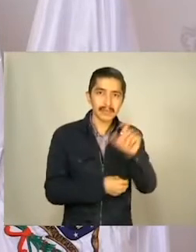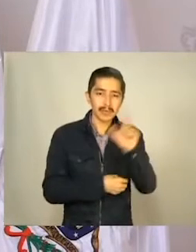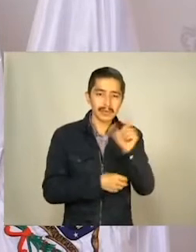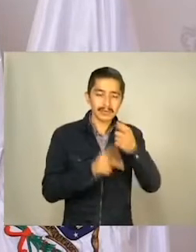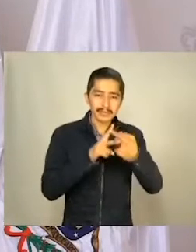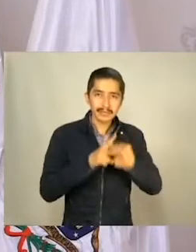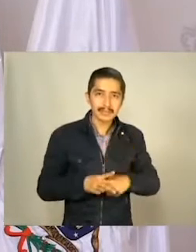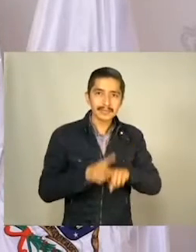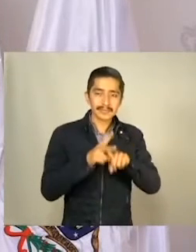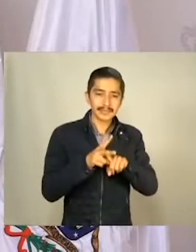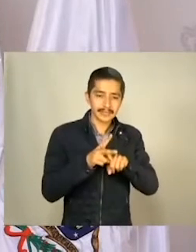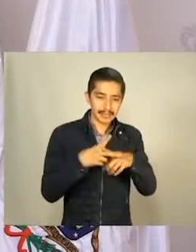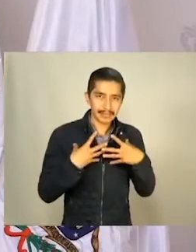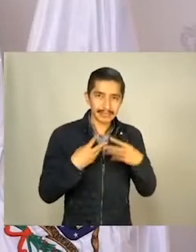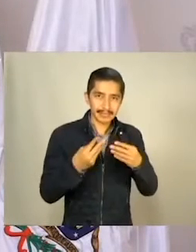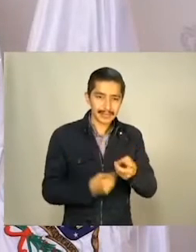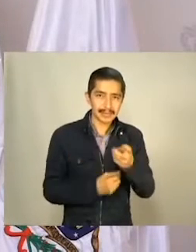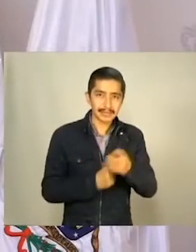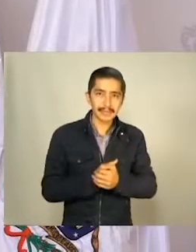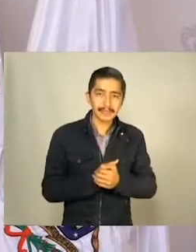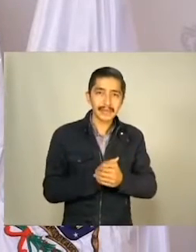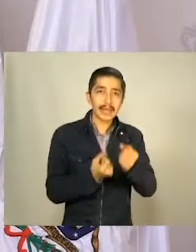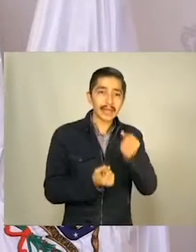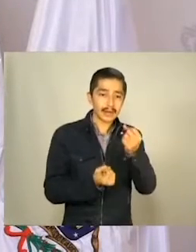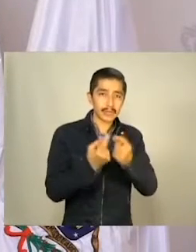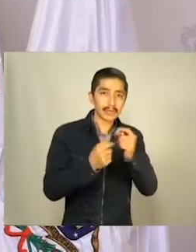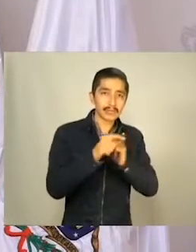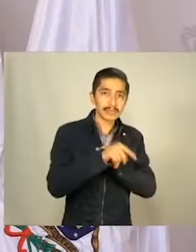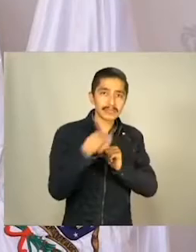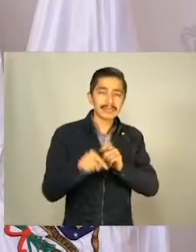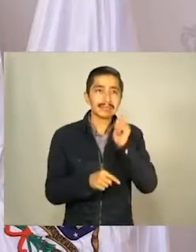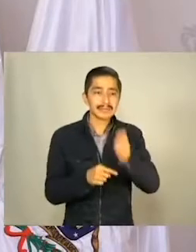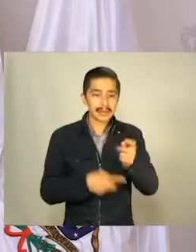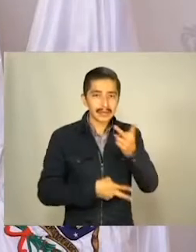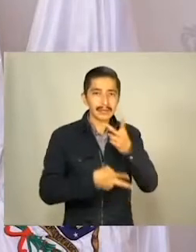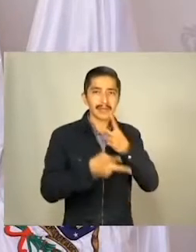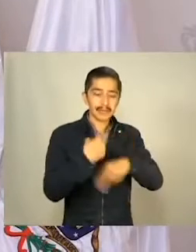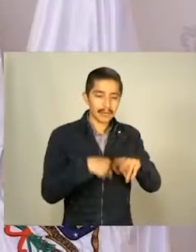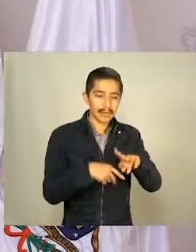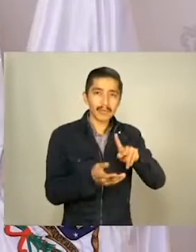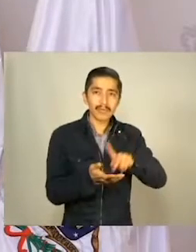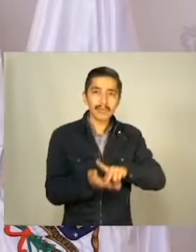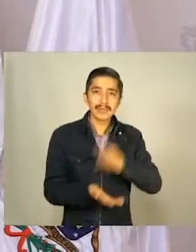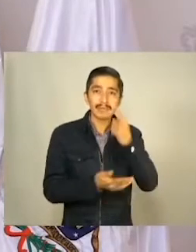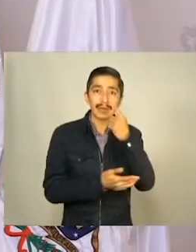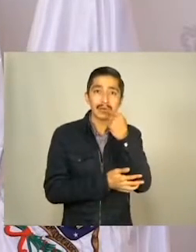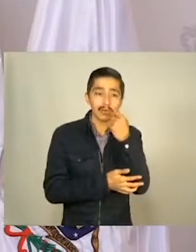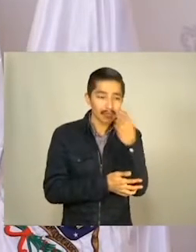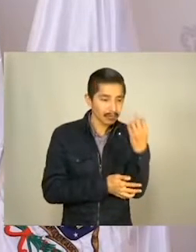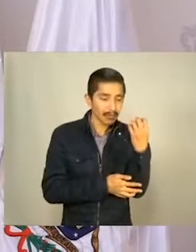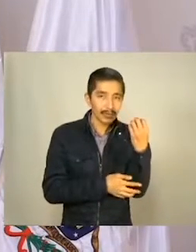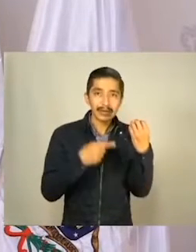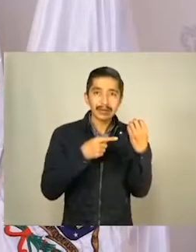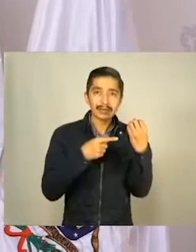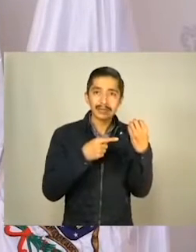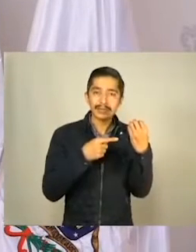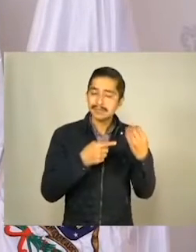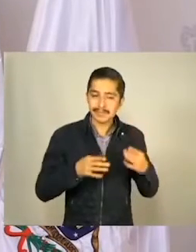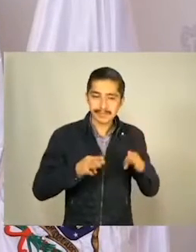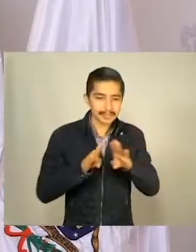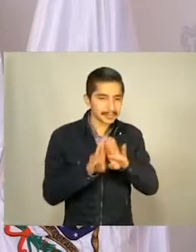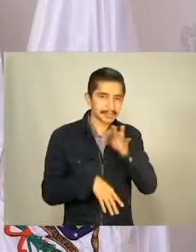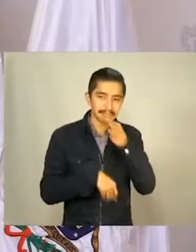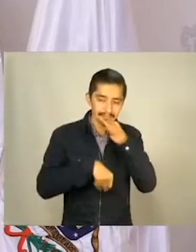la epidemia. Algunos de ellos han regresado a semáforo rojo y literalmente